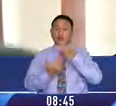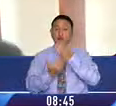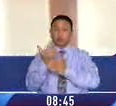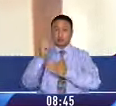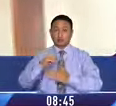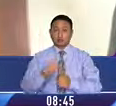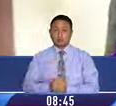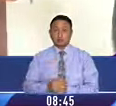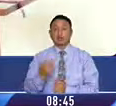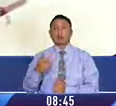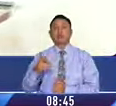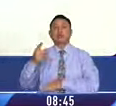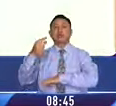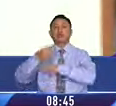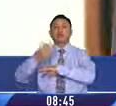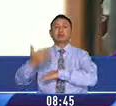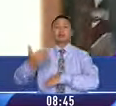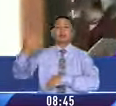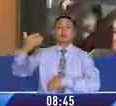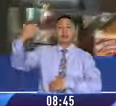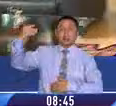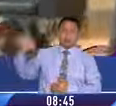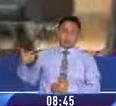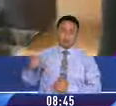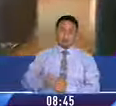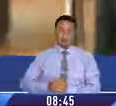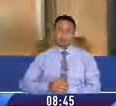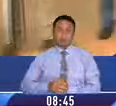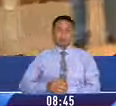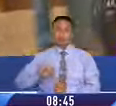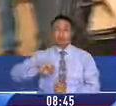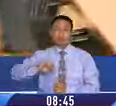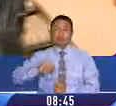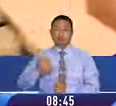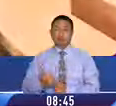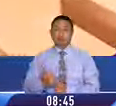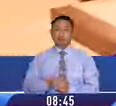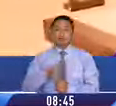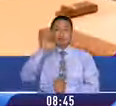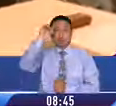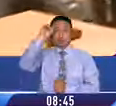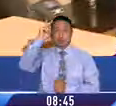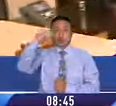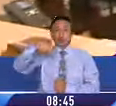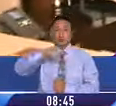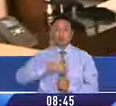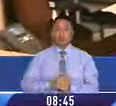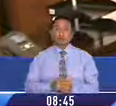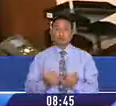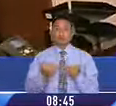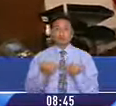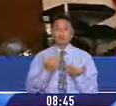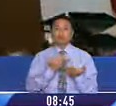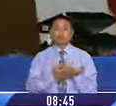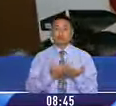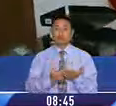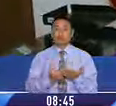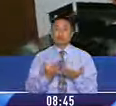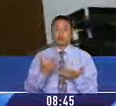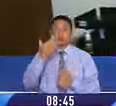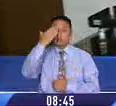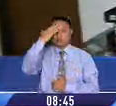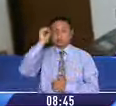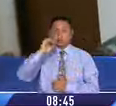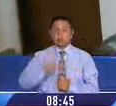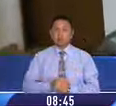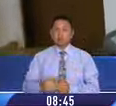y también el gerente anterior, es precisamente que dará las declaraciones, porque en esta reunión se conocerá